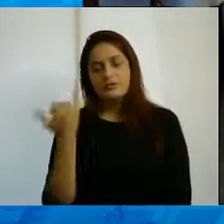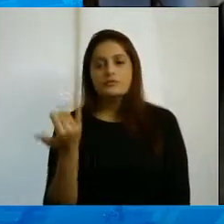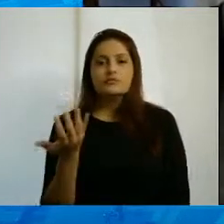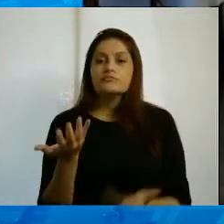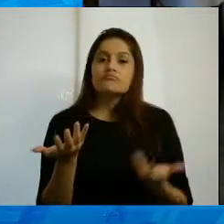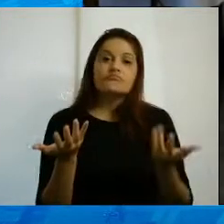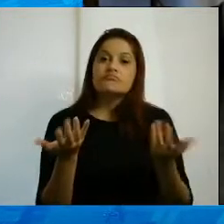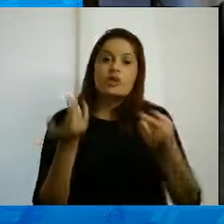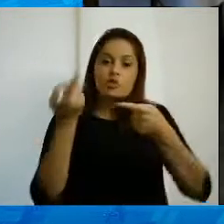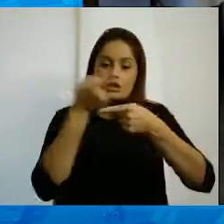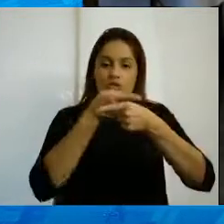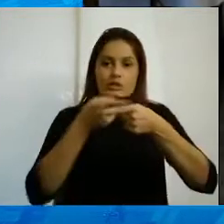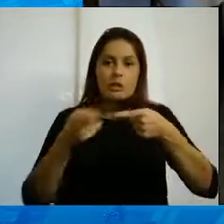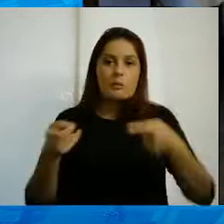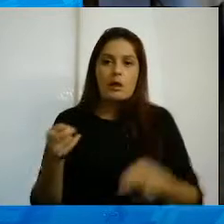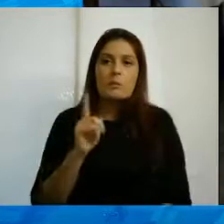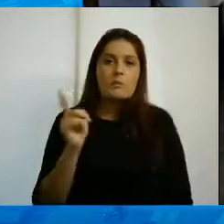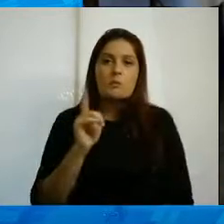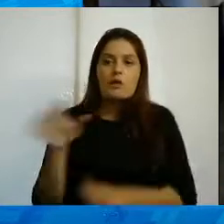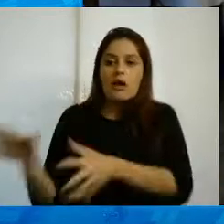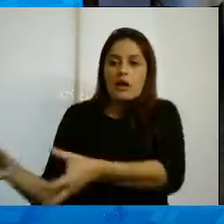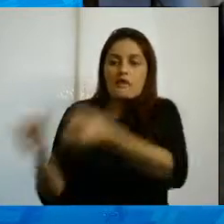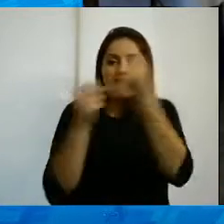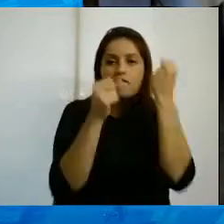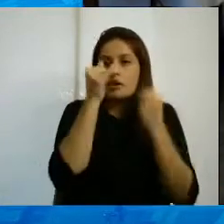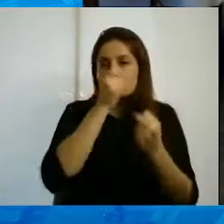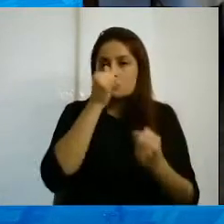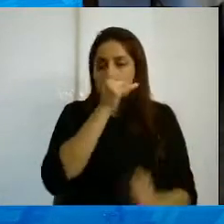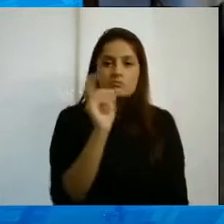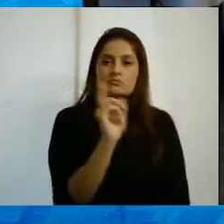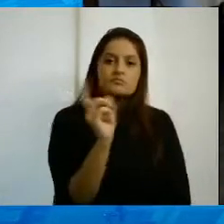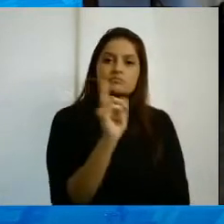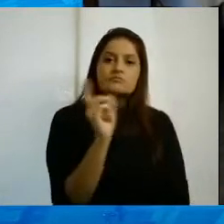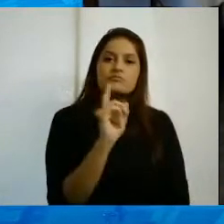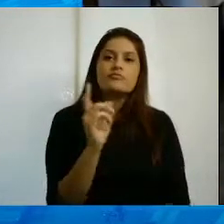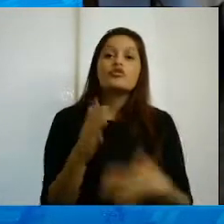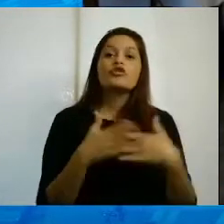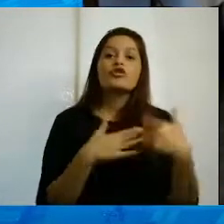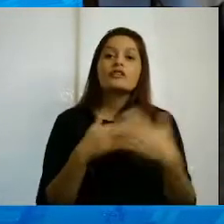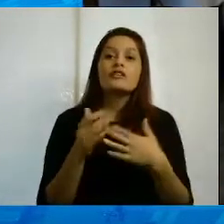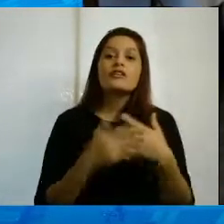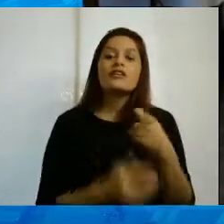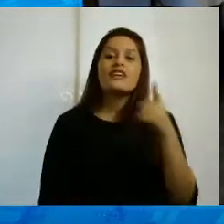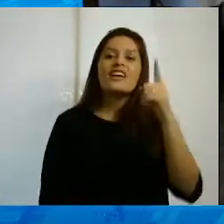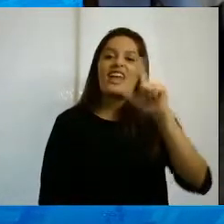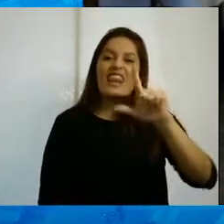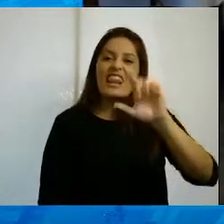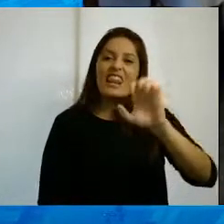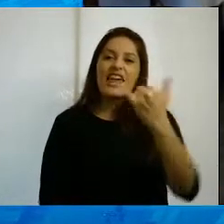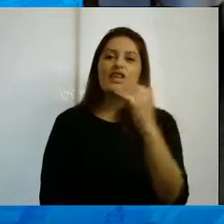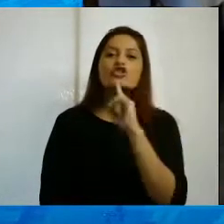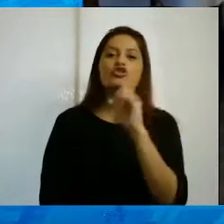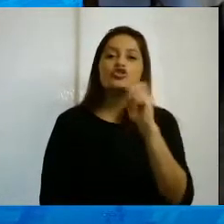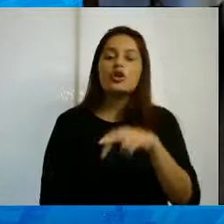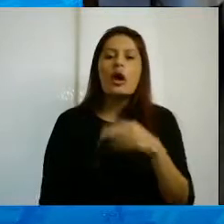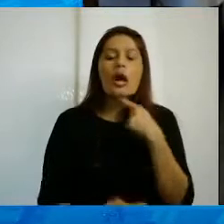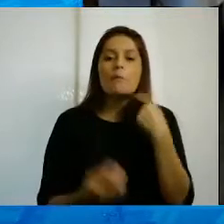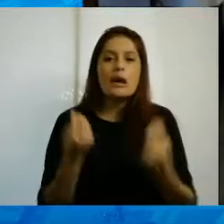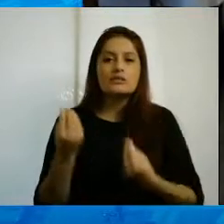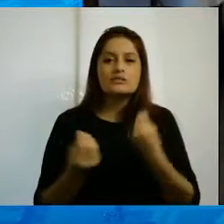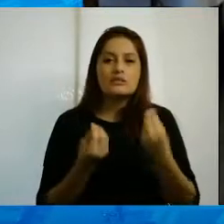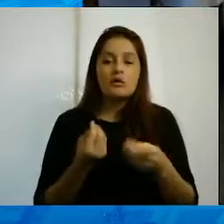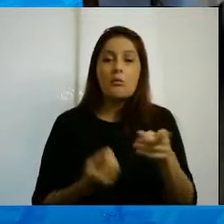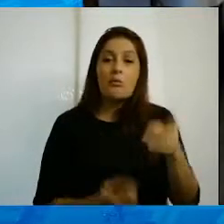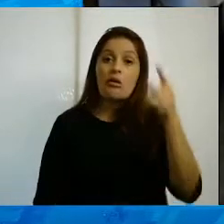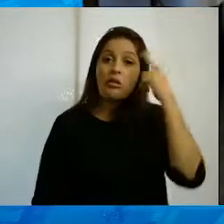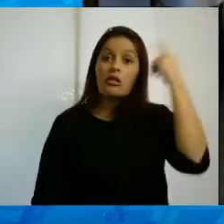llevamos más de una semana y no fue retirada la basura de aquí al frente de la población Bernardo Leighton, ¿ya? ¿Y qué es lo que pasó? Que nos faltó el vecino